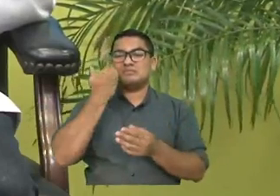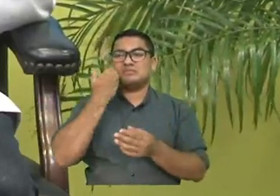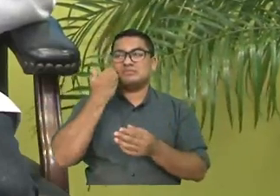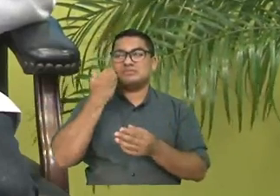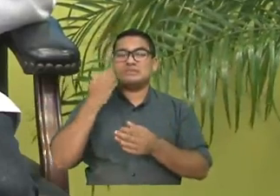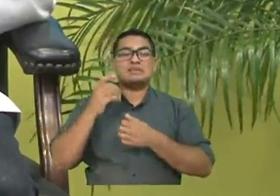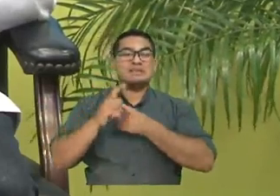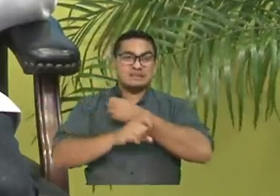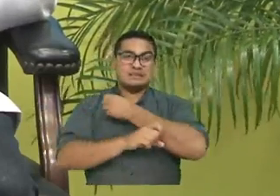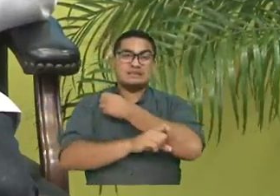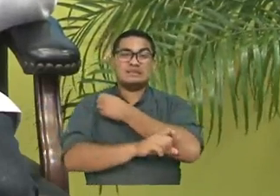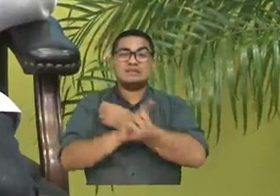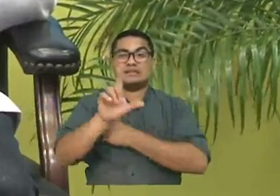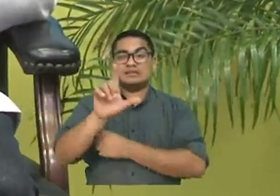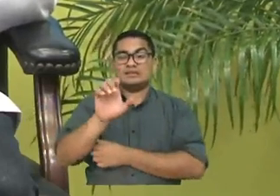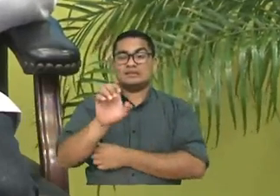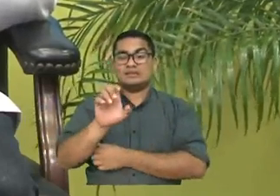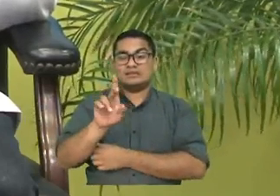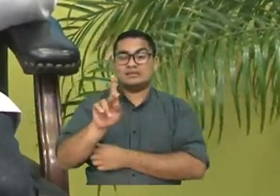provoca un cuadro